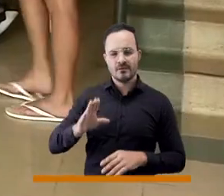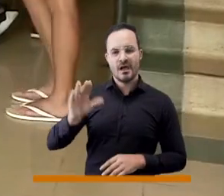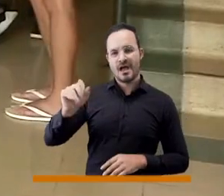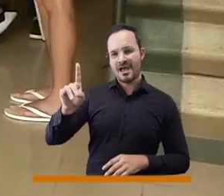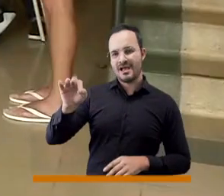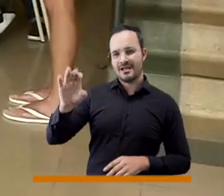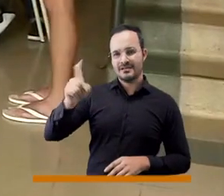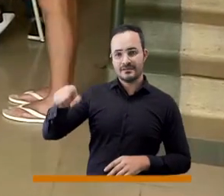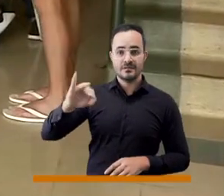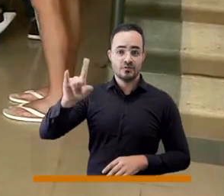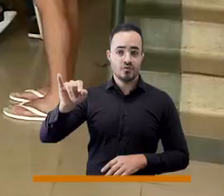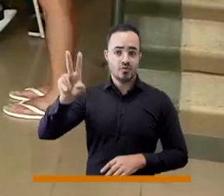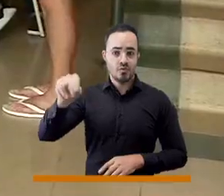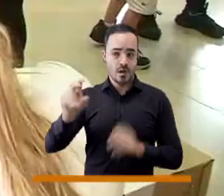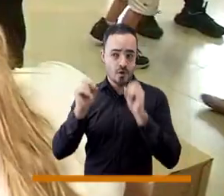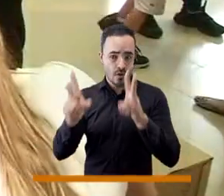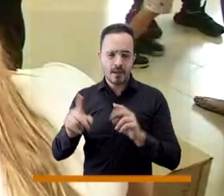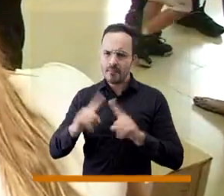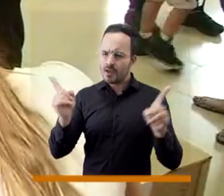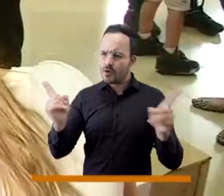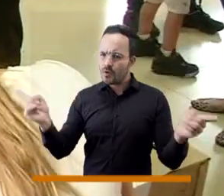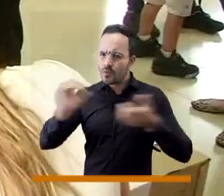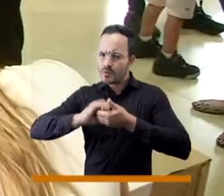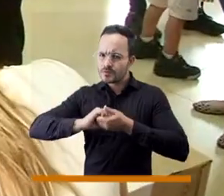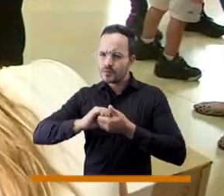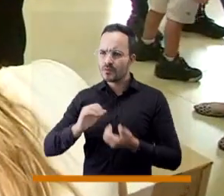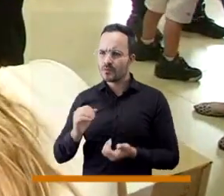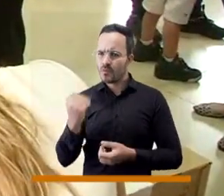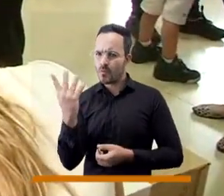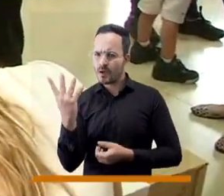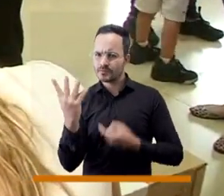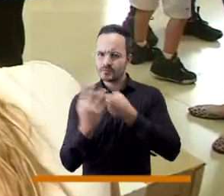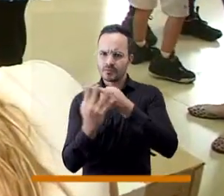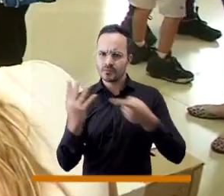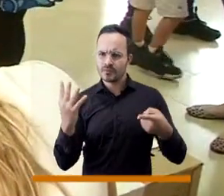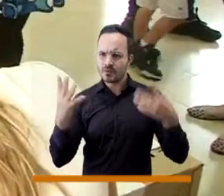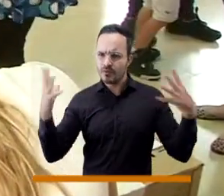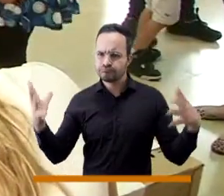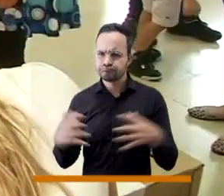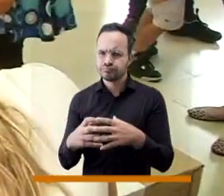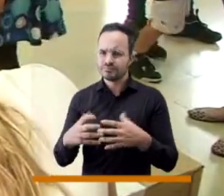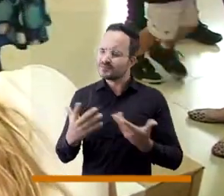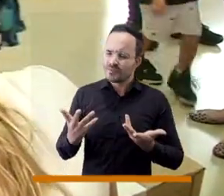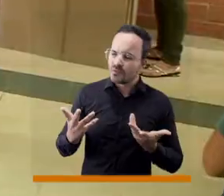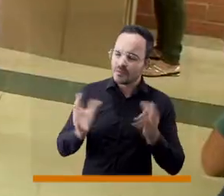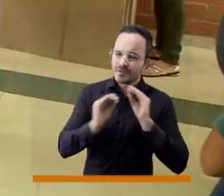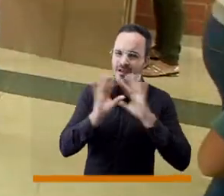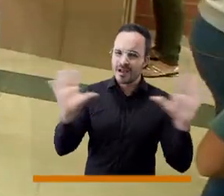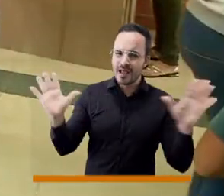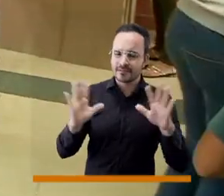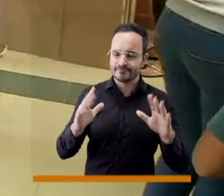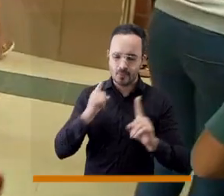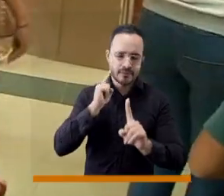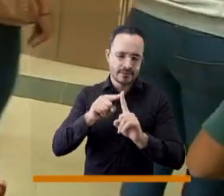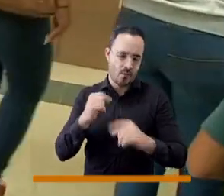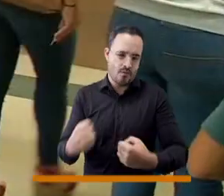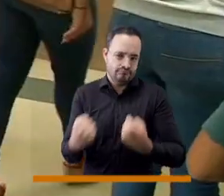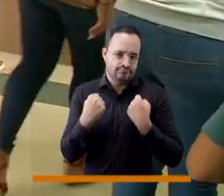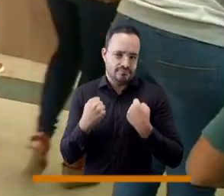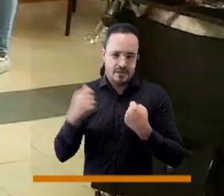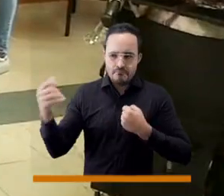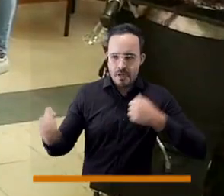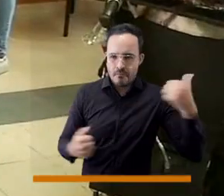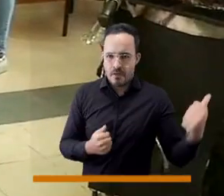candidato, Andrés Julián Rendón Cardona, pero él forma parte de una coalición de 4. ¿Cómo van logrando conjugar esas fuerzas para armar ese